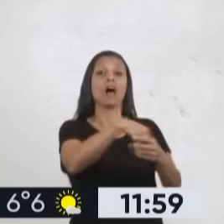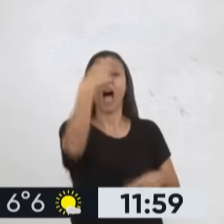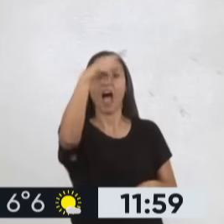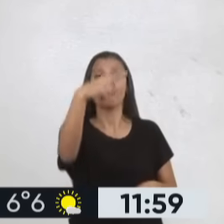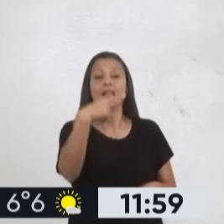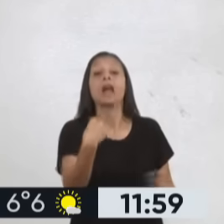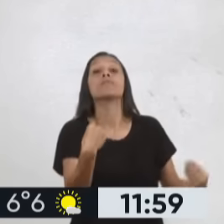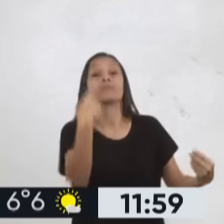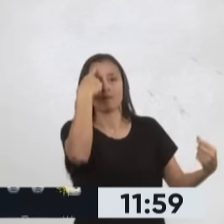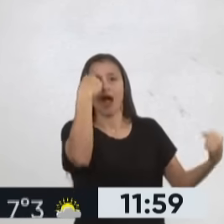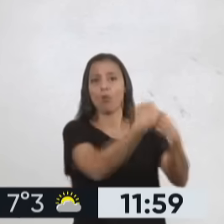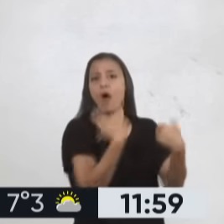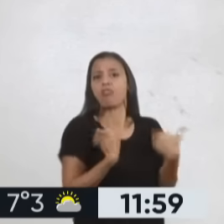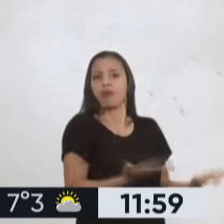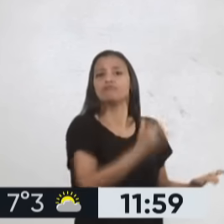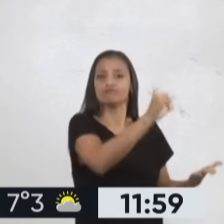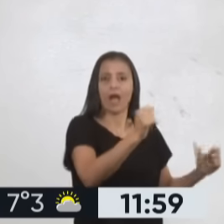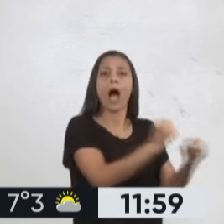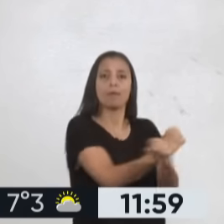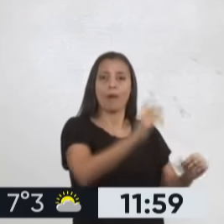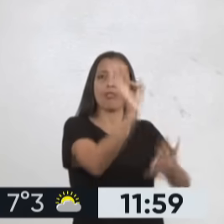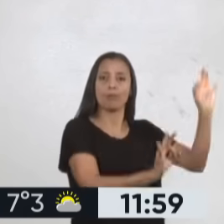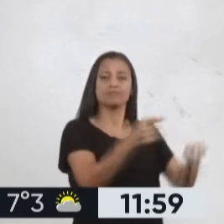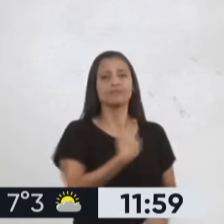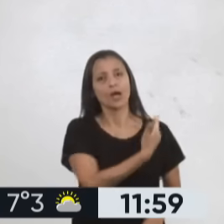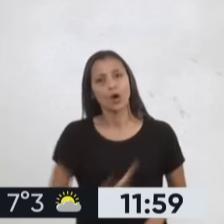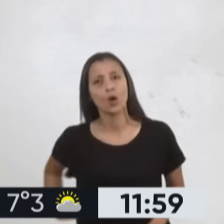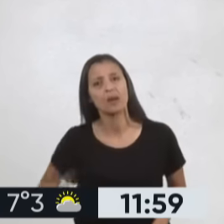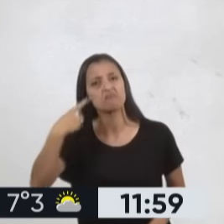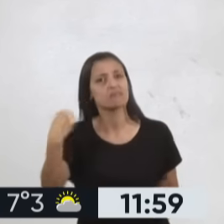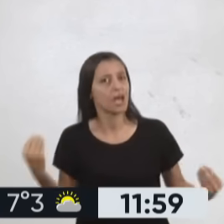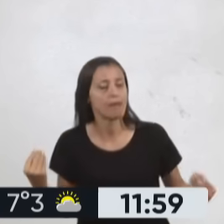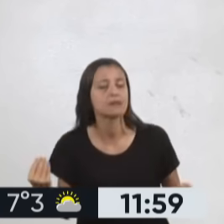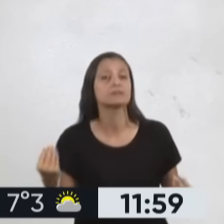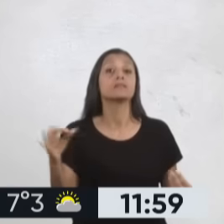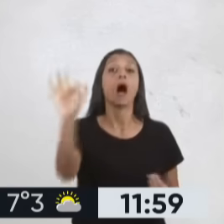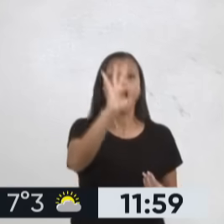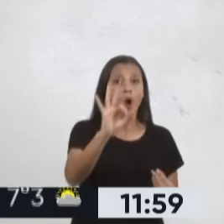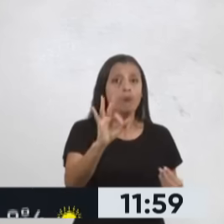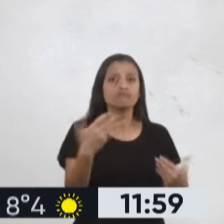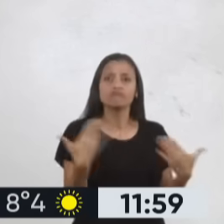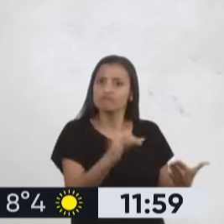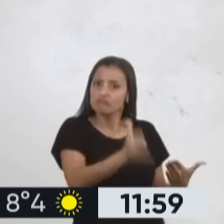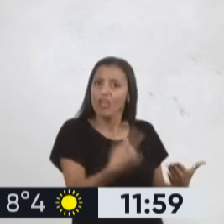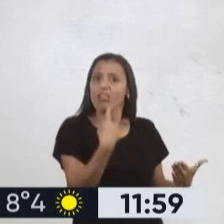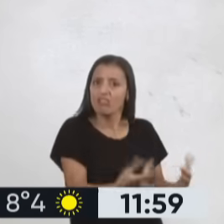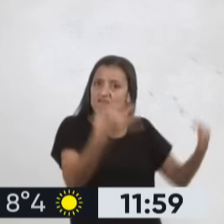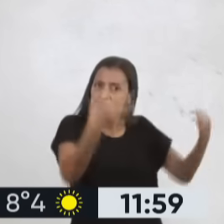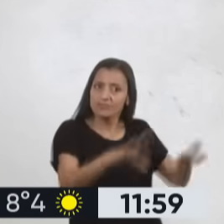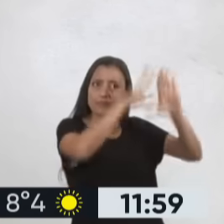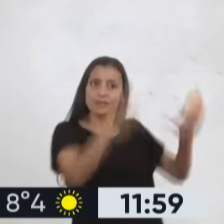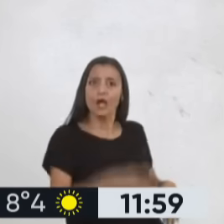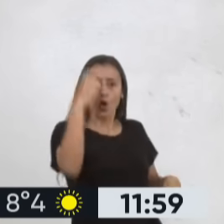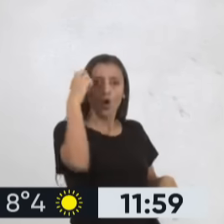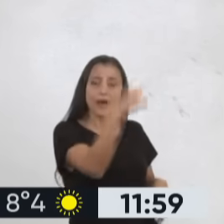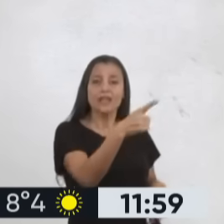que se diera luz verde a ese proyecto. Correcto. Bueno, ¿cuál es la posición del Gobierno Nacional y si promueven que en el Congreso, en el Parlamento